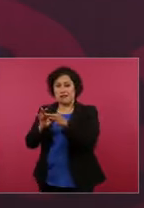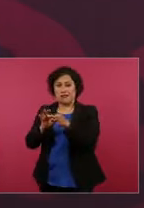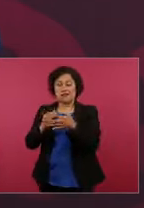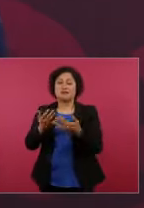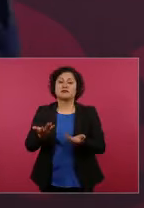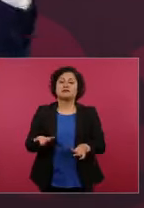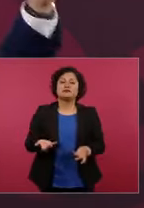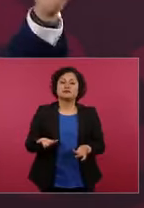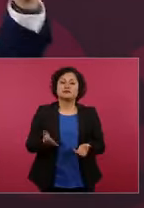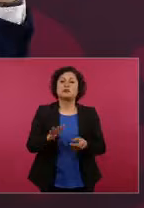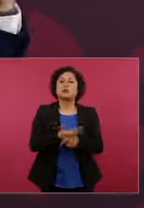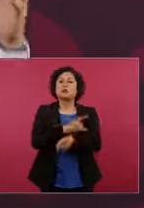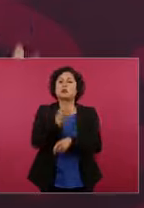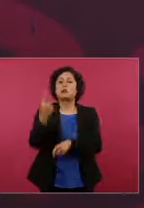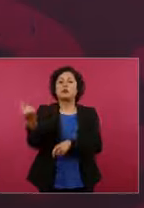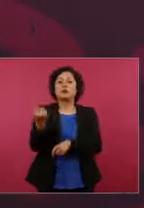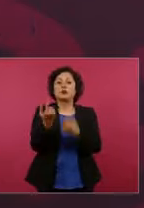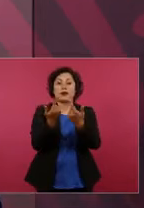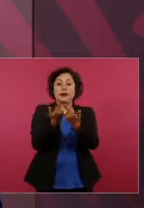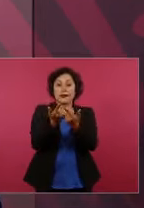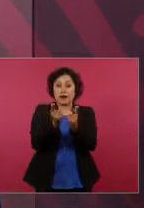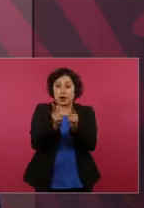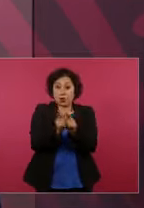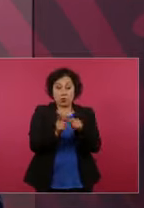porque son grupos